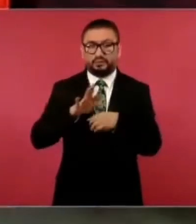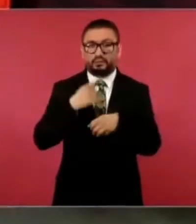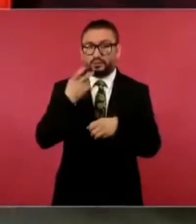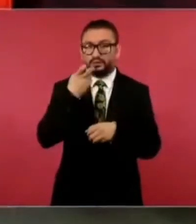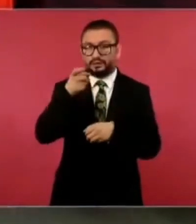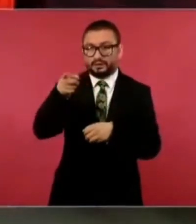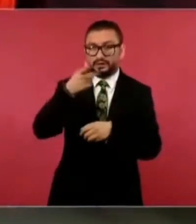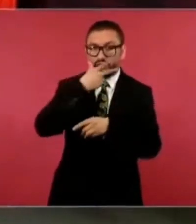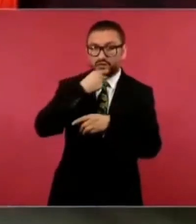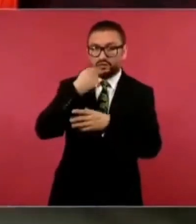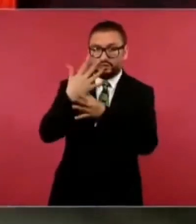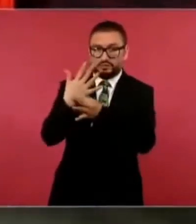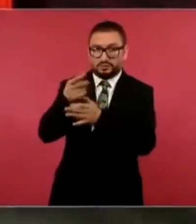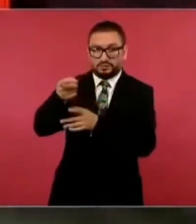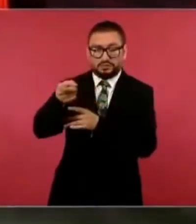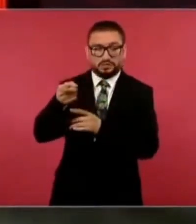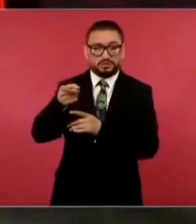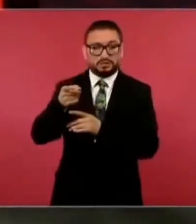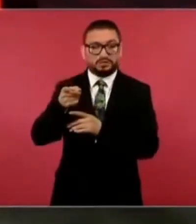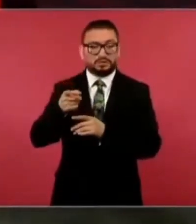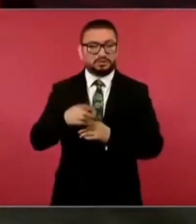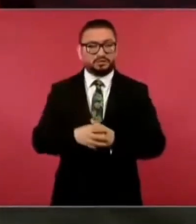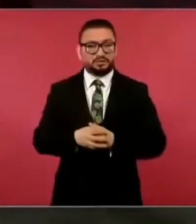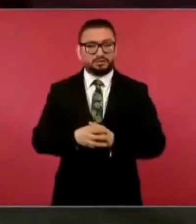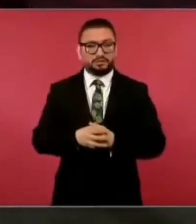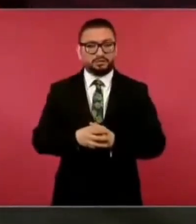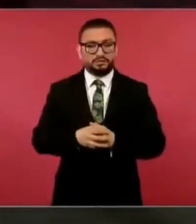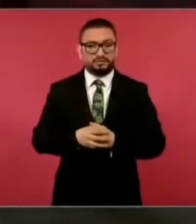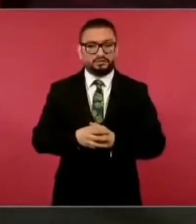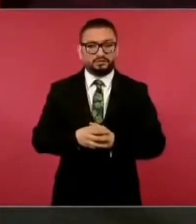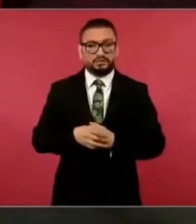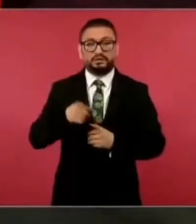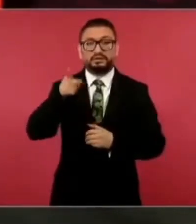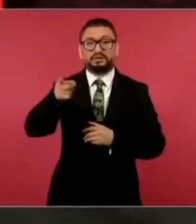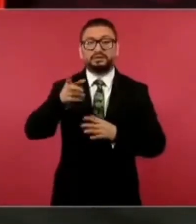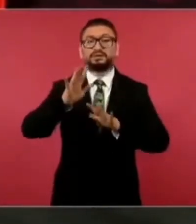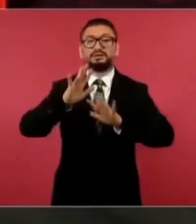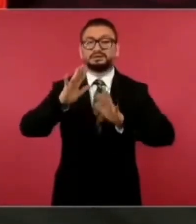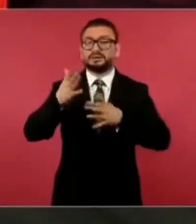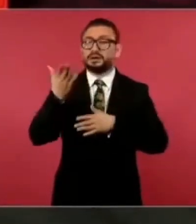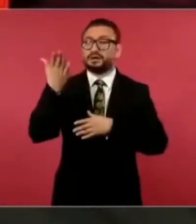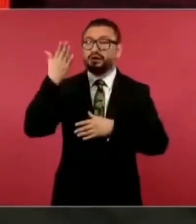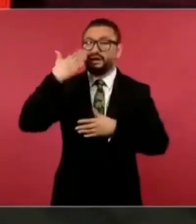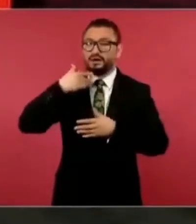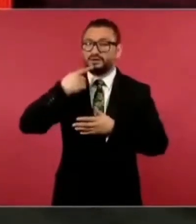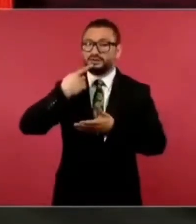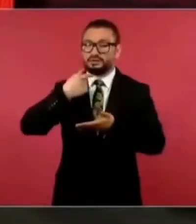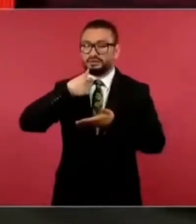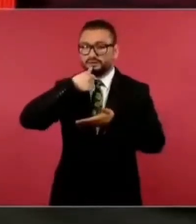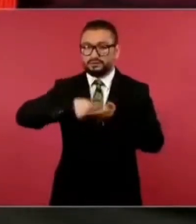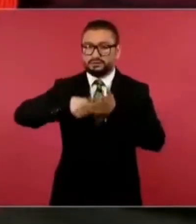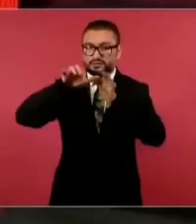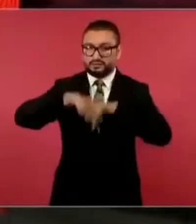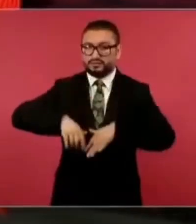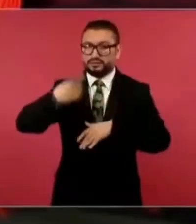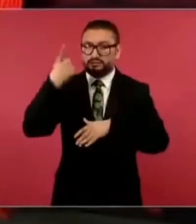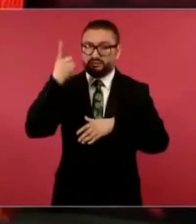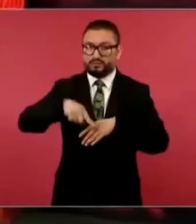señor ya tenía orden de aprehensión y ya